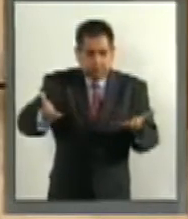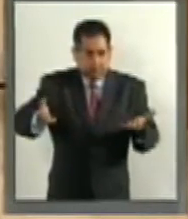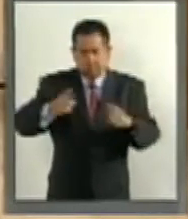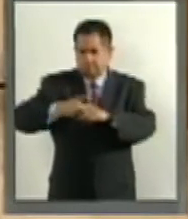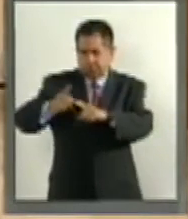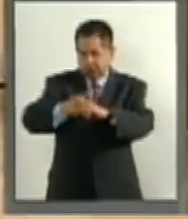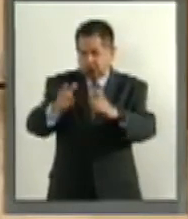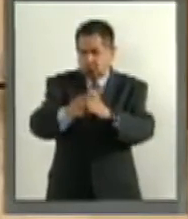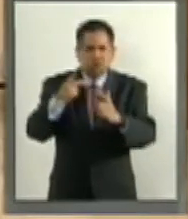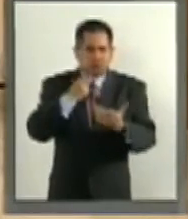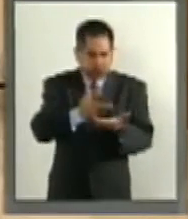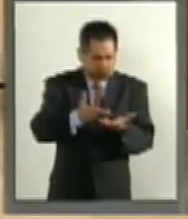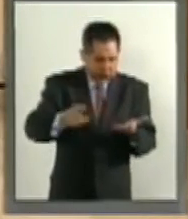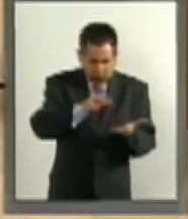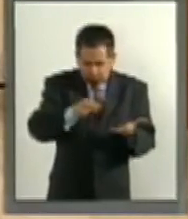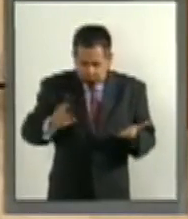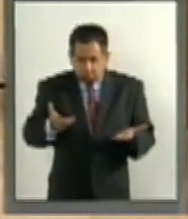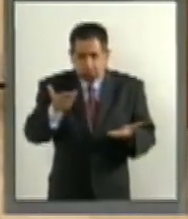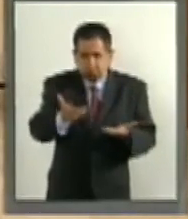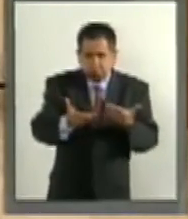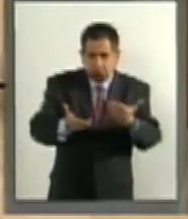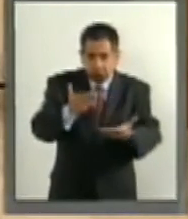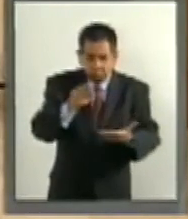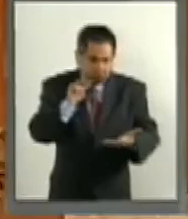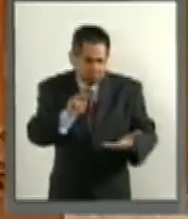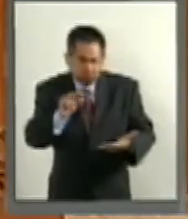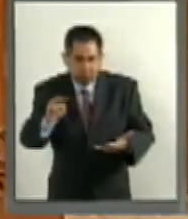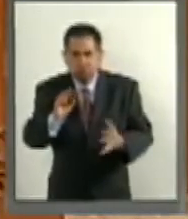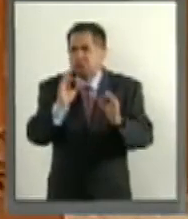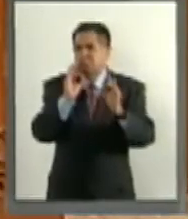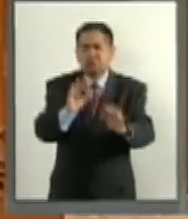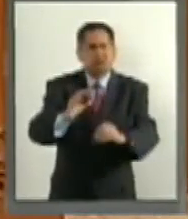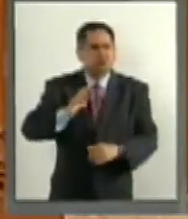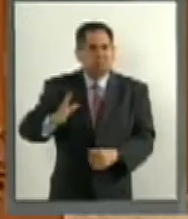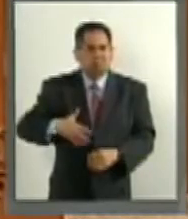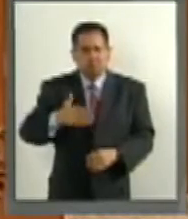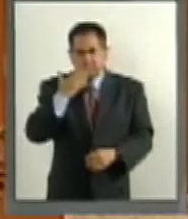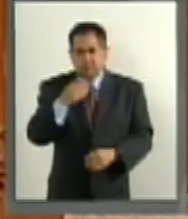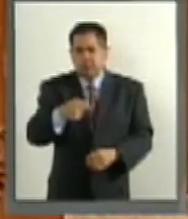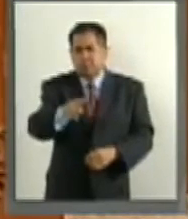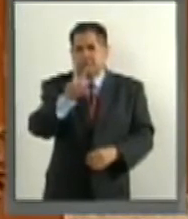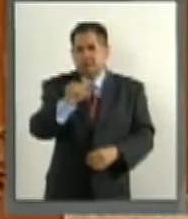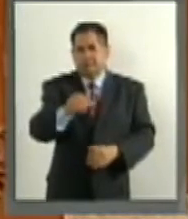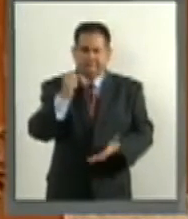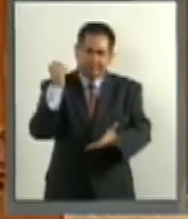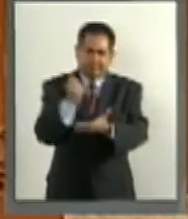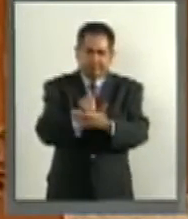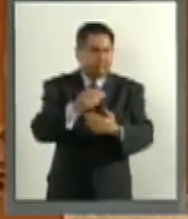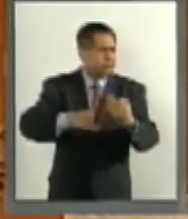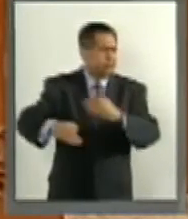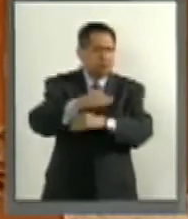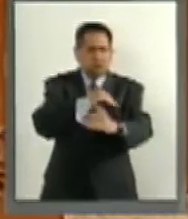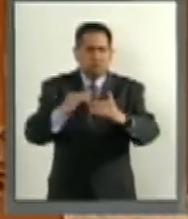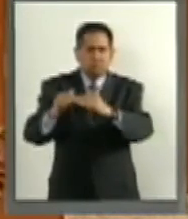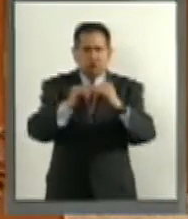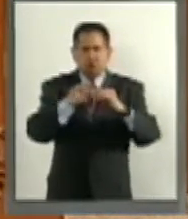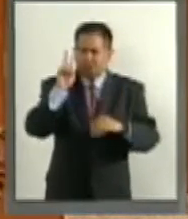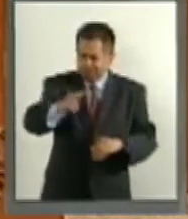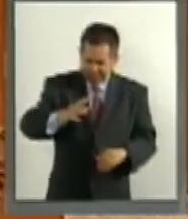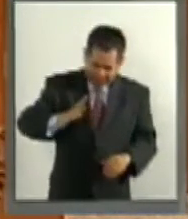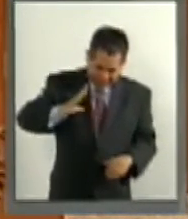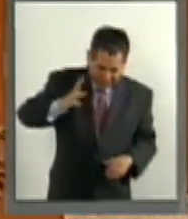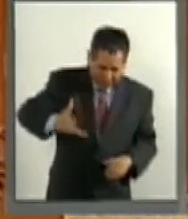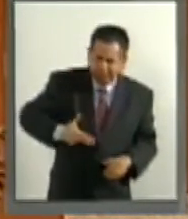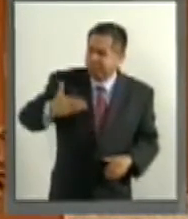partidos políticos presentaron en su momento y hoy estamos a punto de aprobar en el Pleno. Muy orgulloso